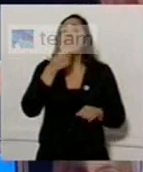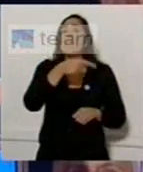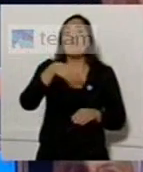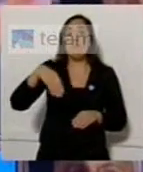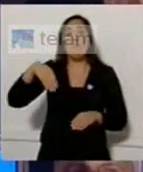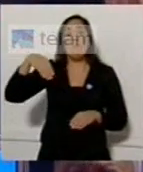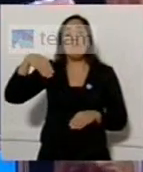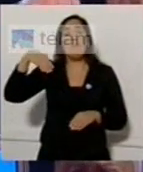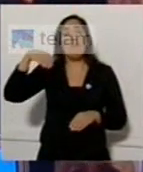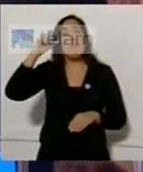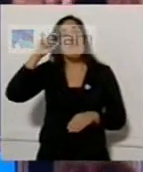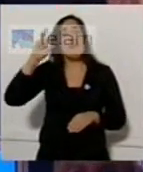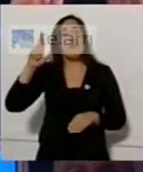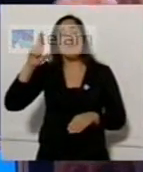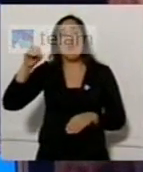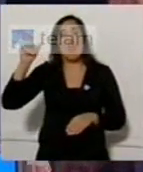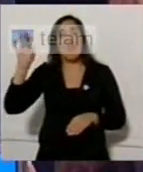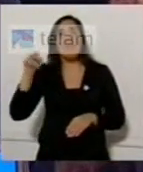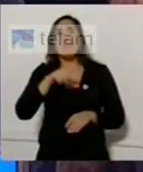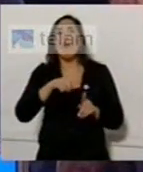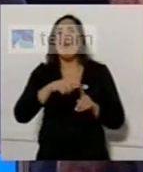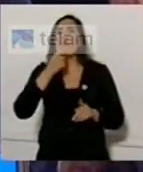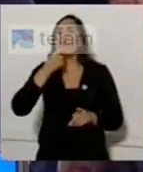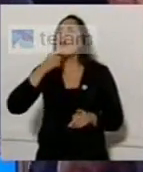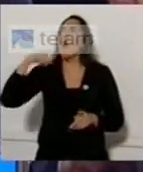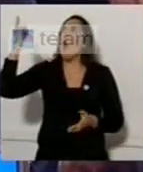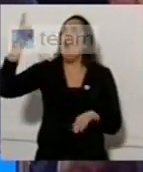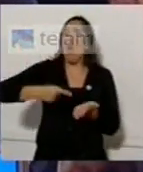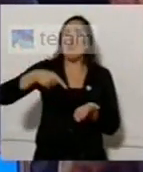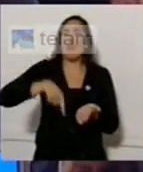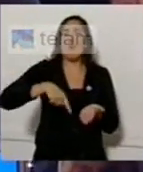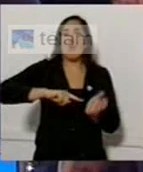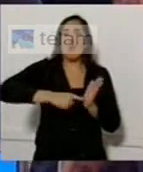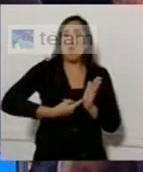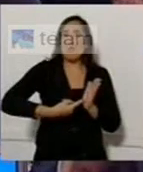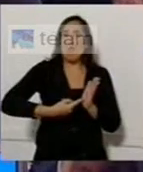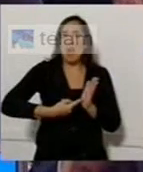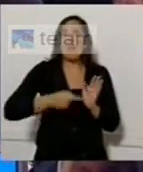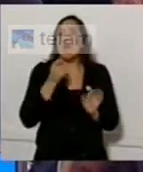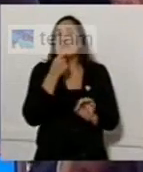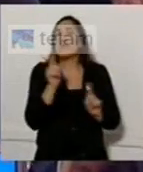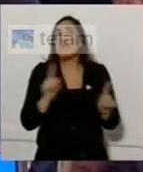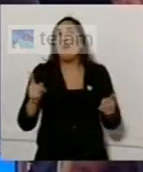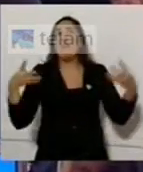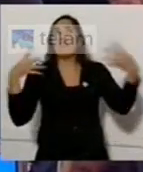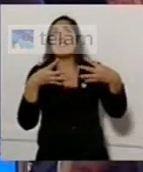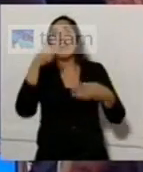respetado las órdenes que emanaban de Buenos Aires, no hubiéramos tenido la batalla de Salta y